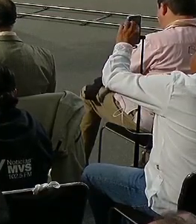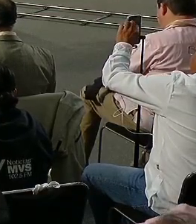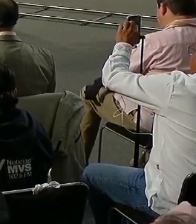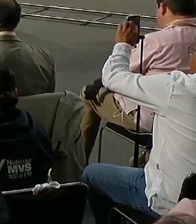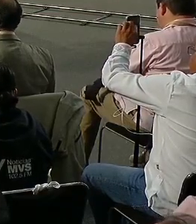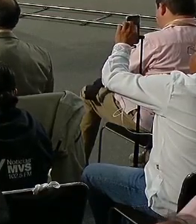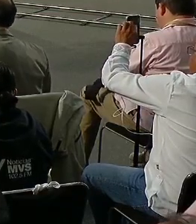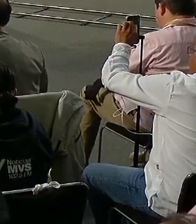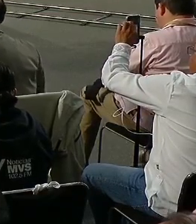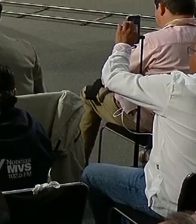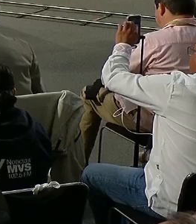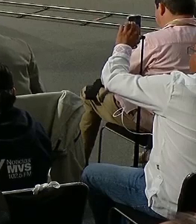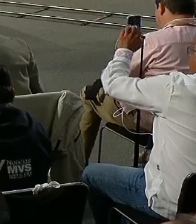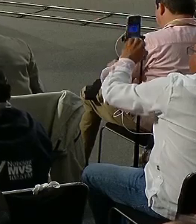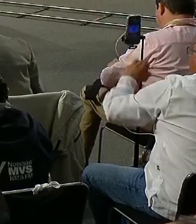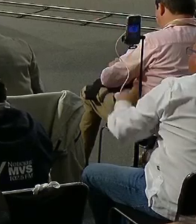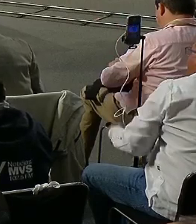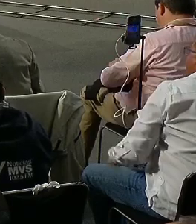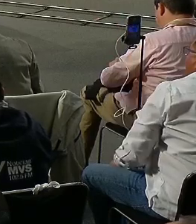Adelante.